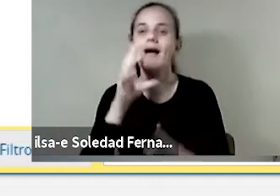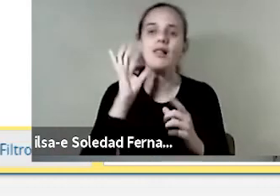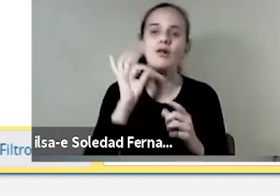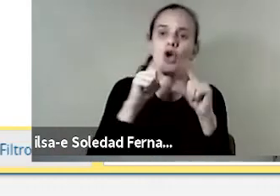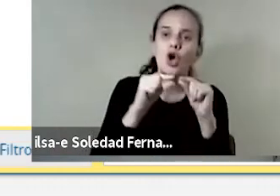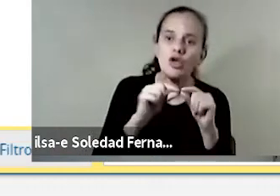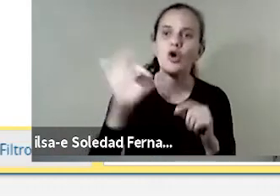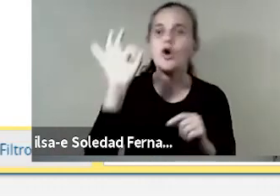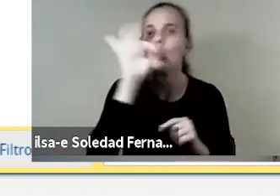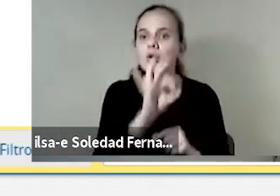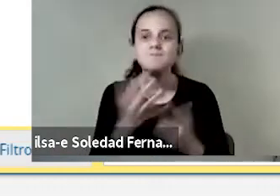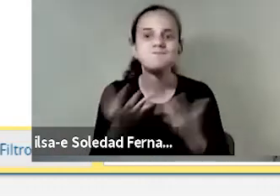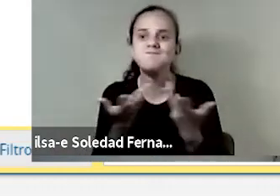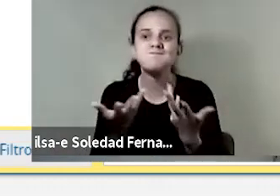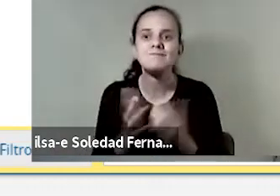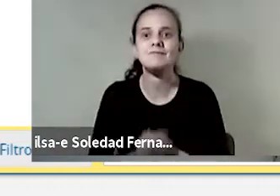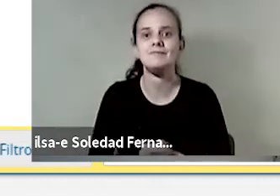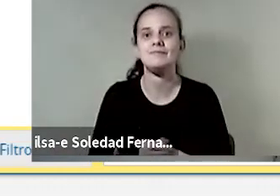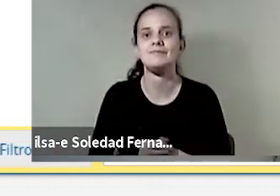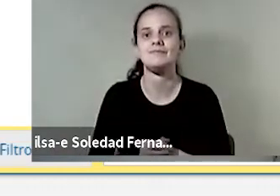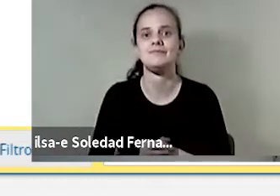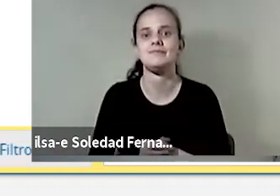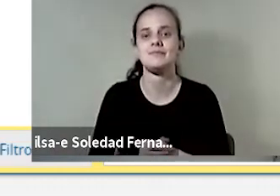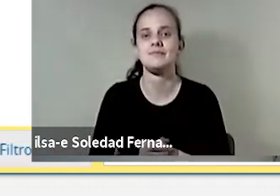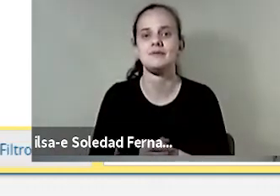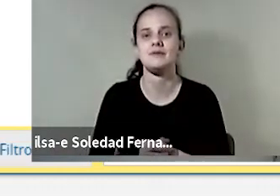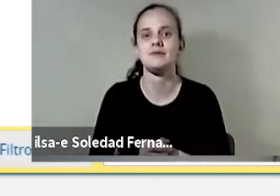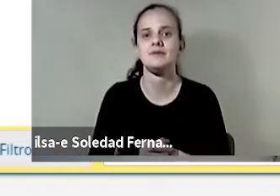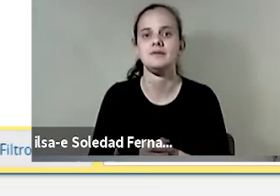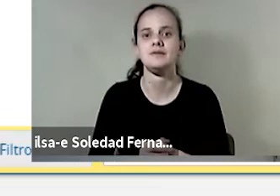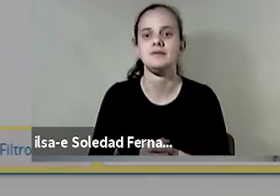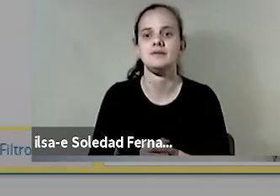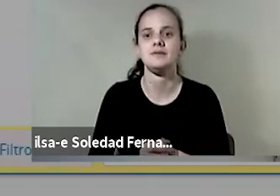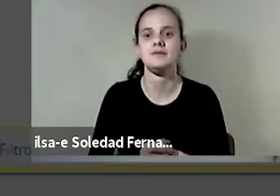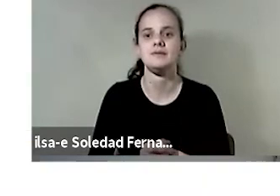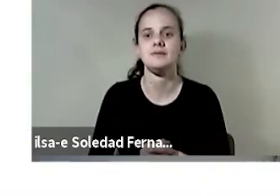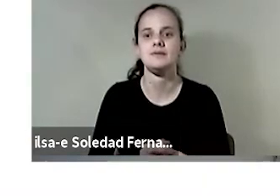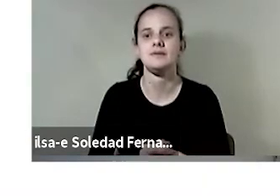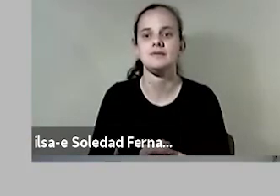la interfaz? ¿Es una barrera para entender la interfaz? ¿Es algo de código?